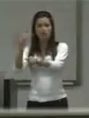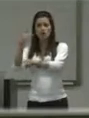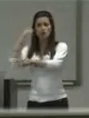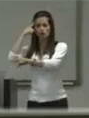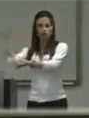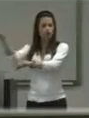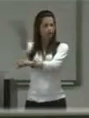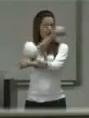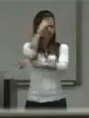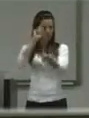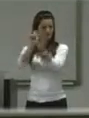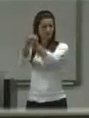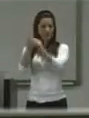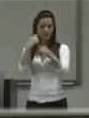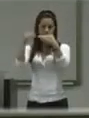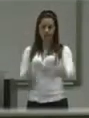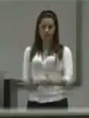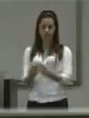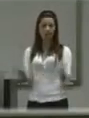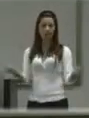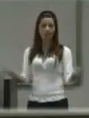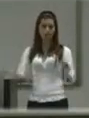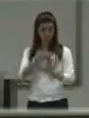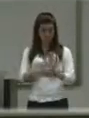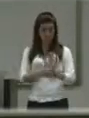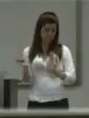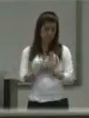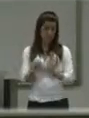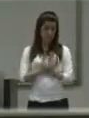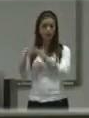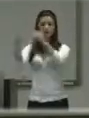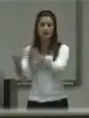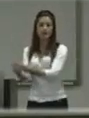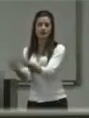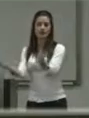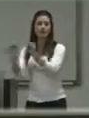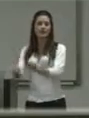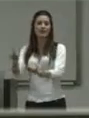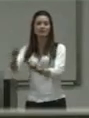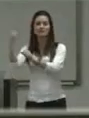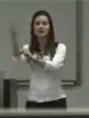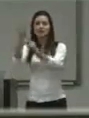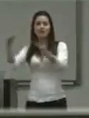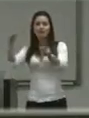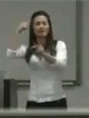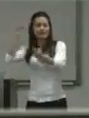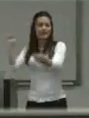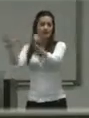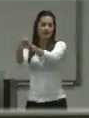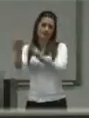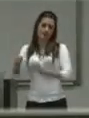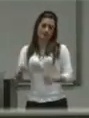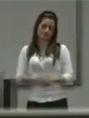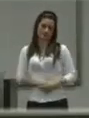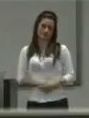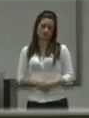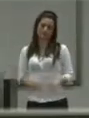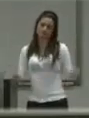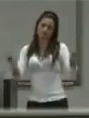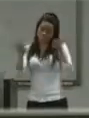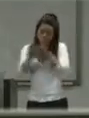desapareciendo el diagnóstico no pero la discapacidad Sí sí Entonces es importante entender